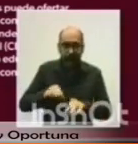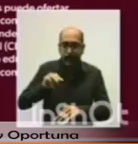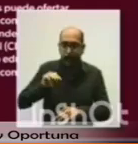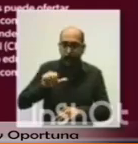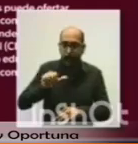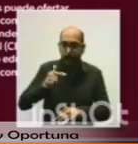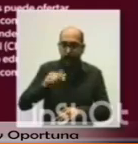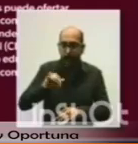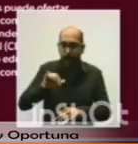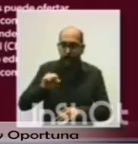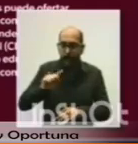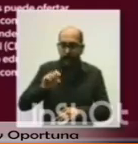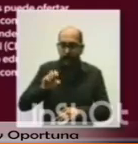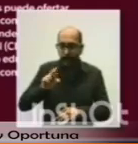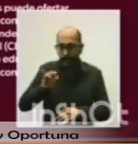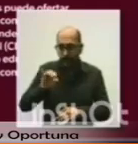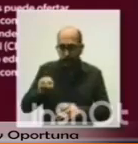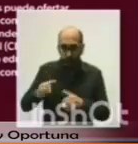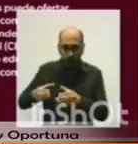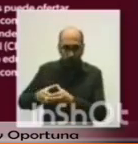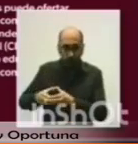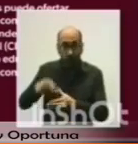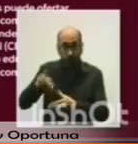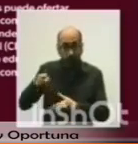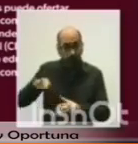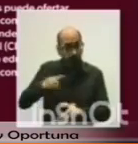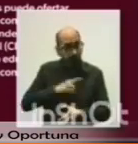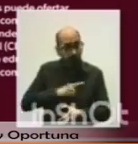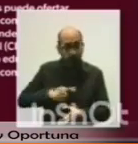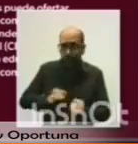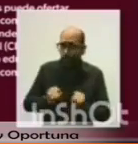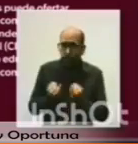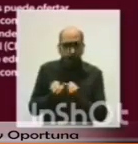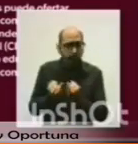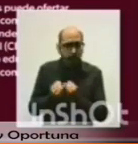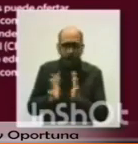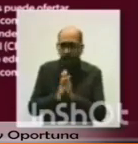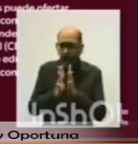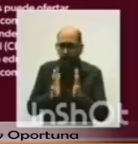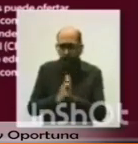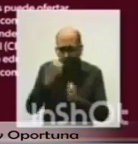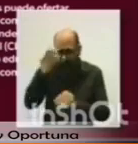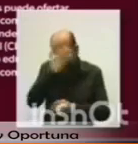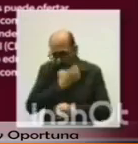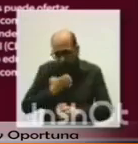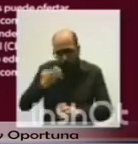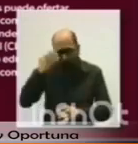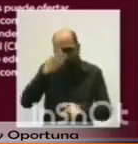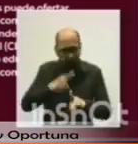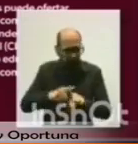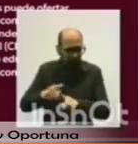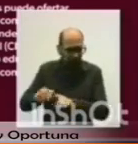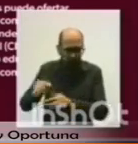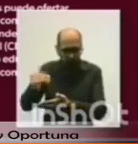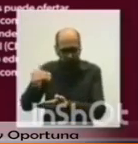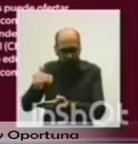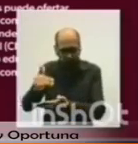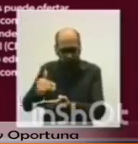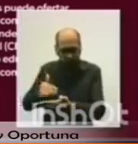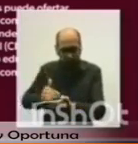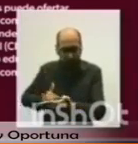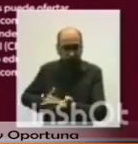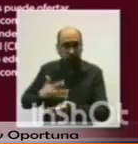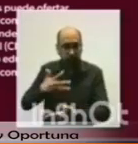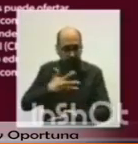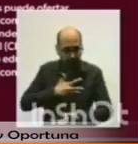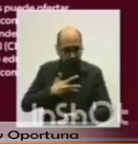magisterial. Pero para ello tienen que participar en el proceso, cumplir con los requisitos que tampoco son nada fuera de la exigencia que